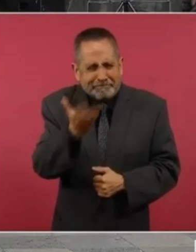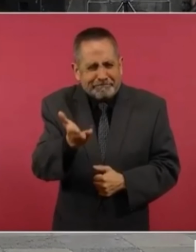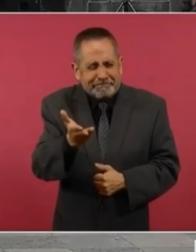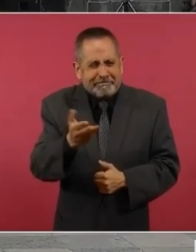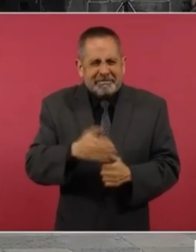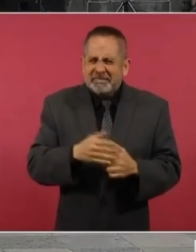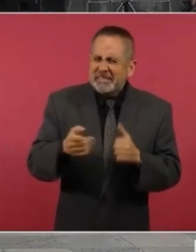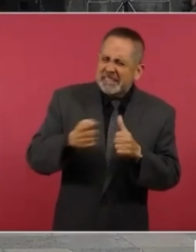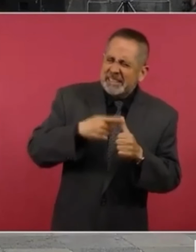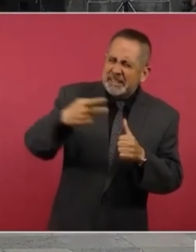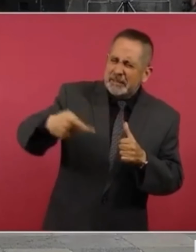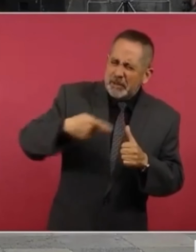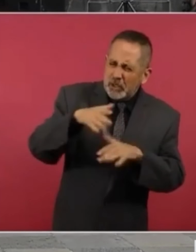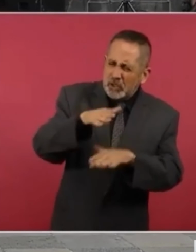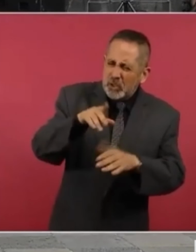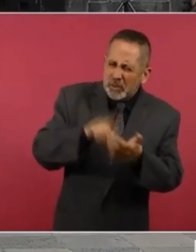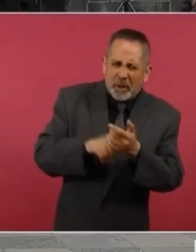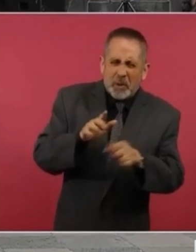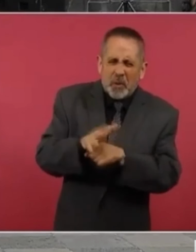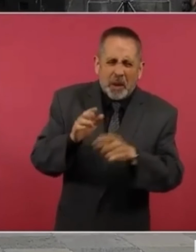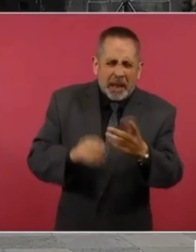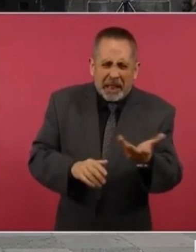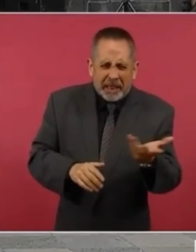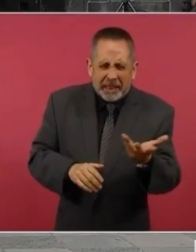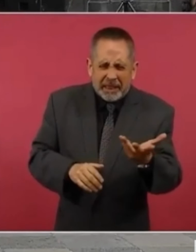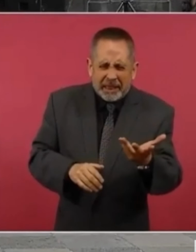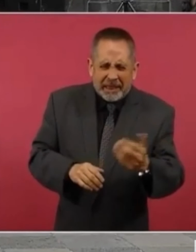Su primera pregunta tenía que ver con...